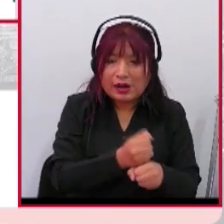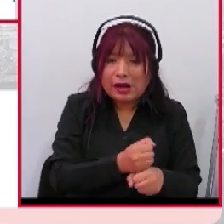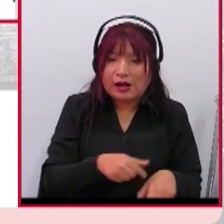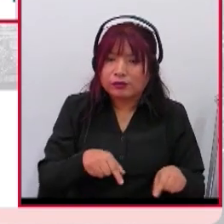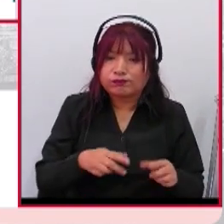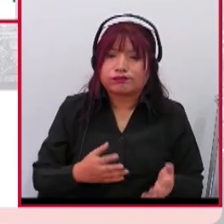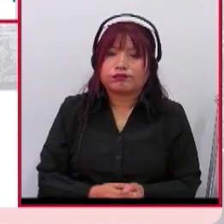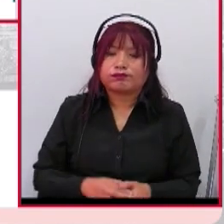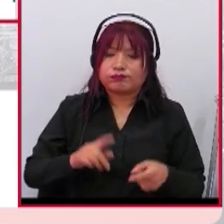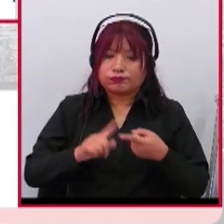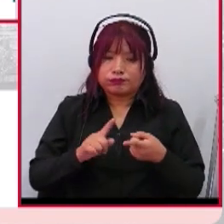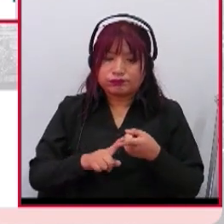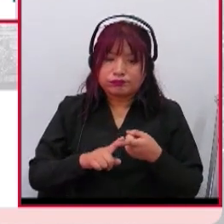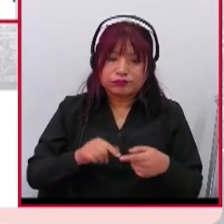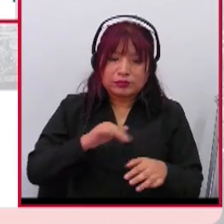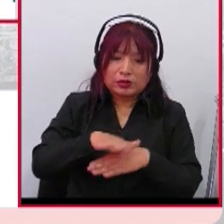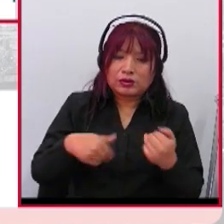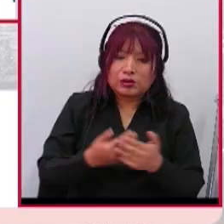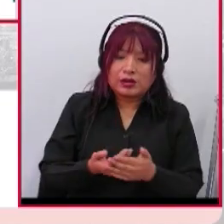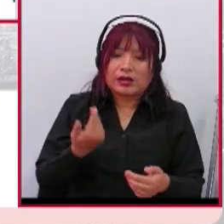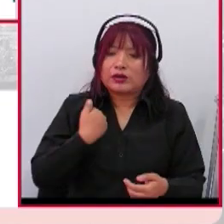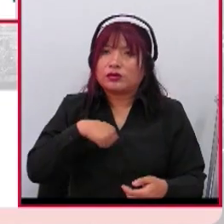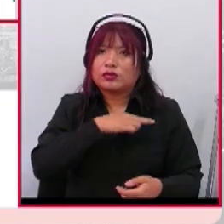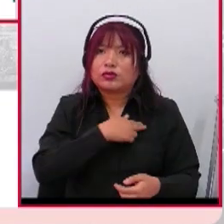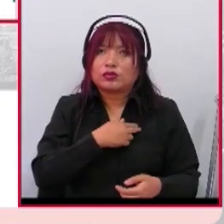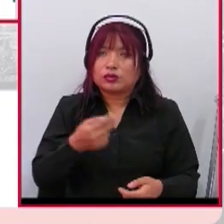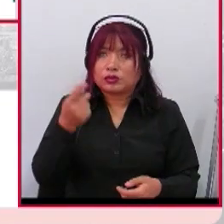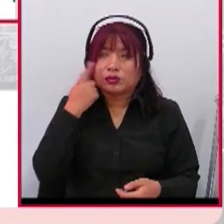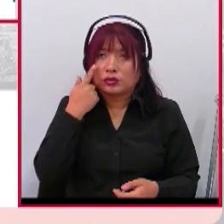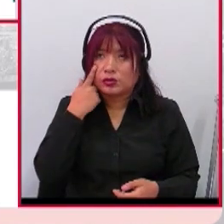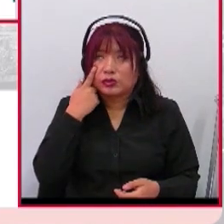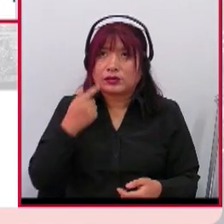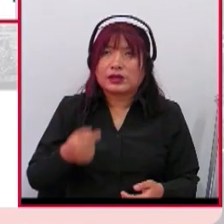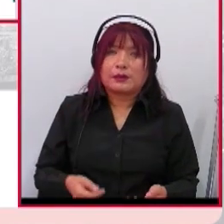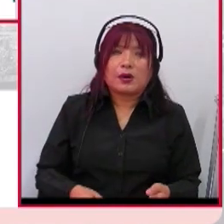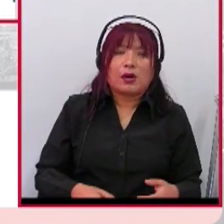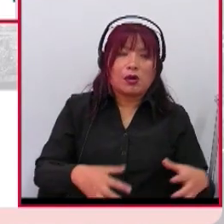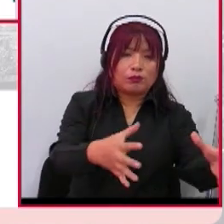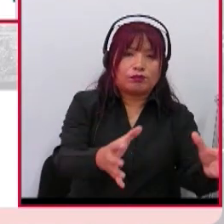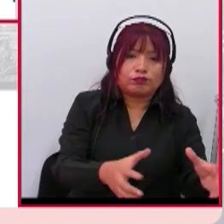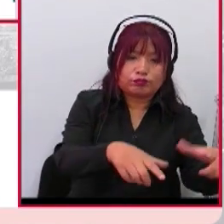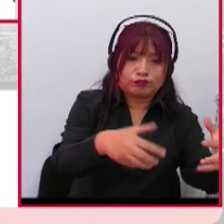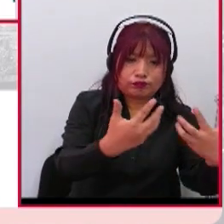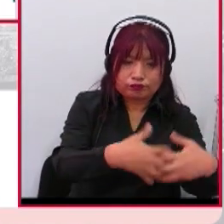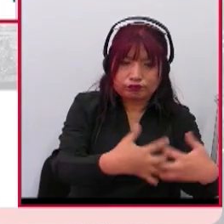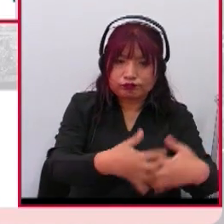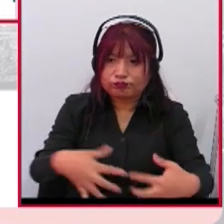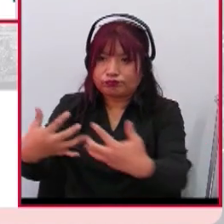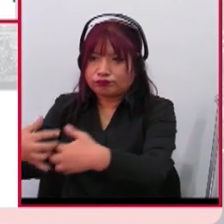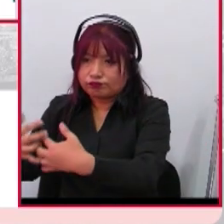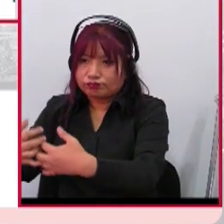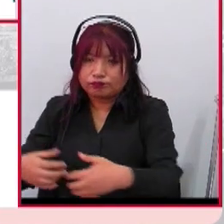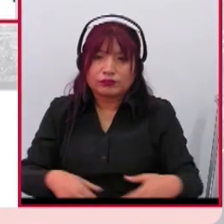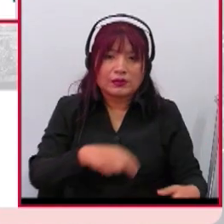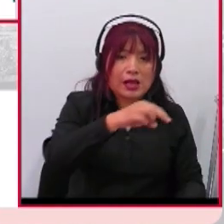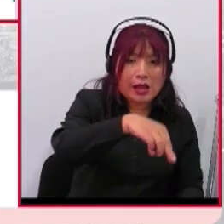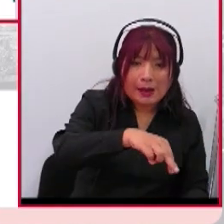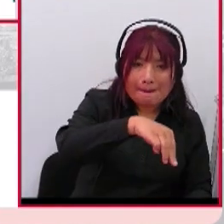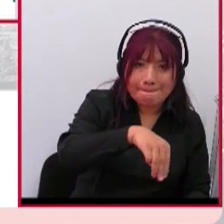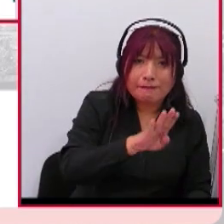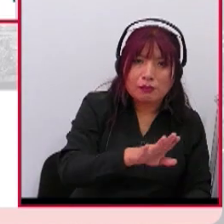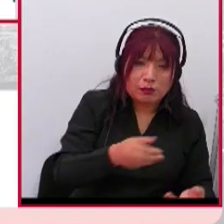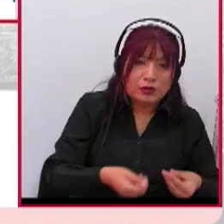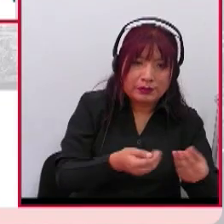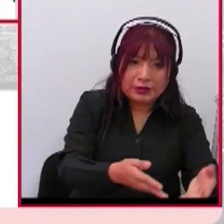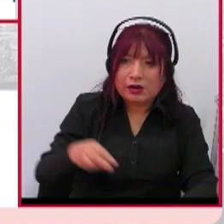benchmarking. Todos lo que conocemos nosotros, las plantas de molibdeno, son plantas que